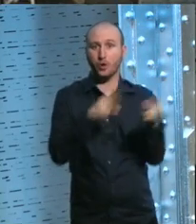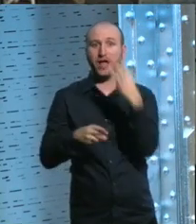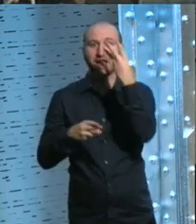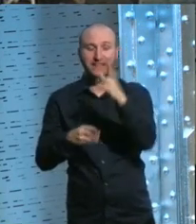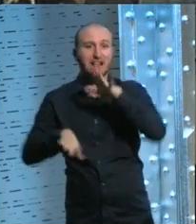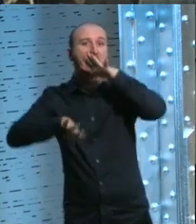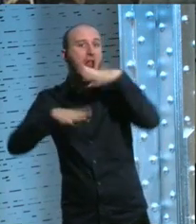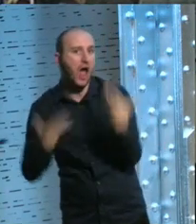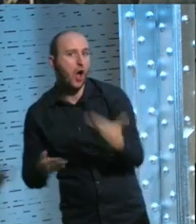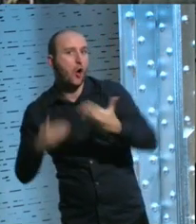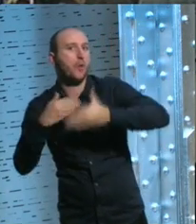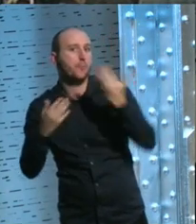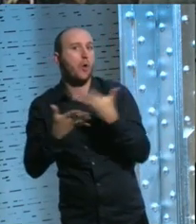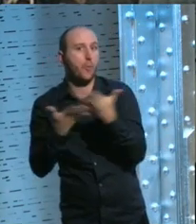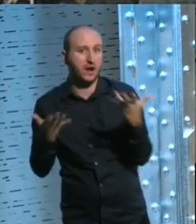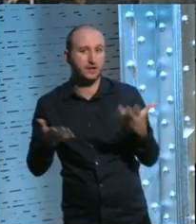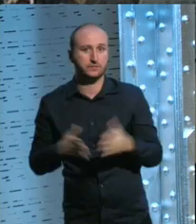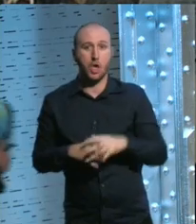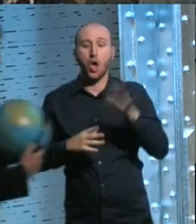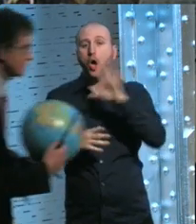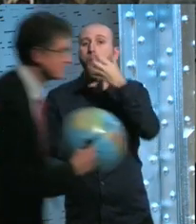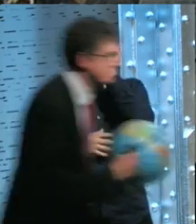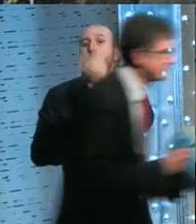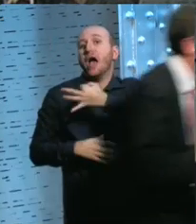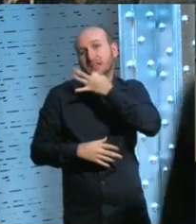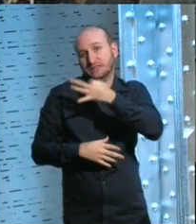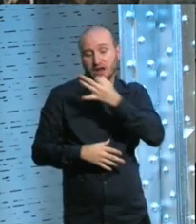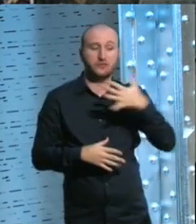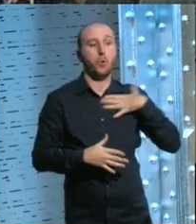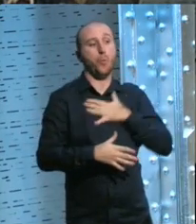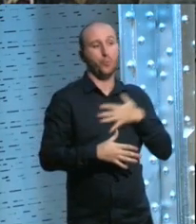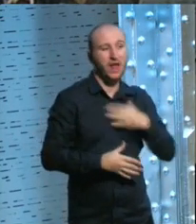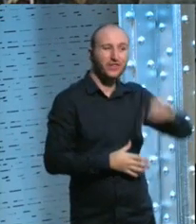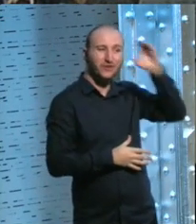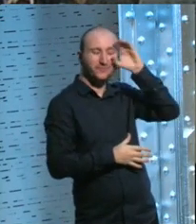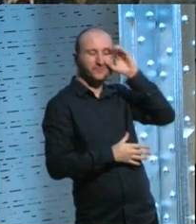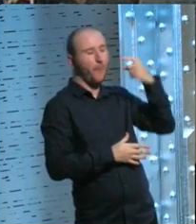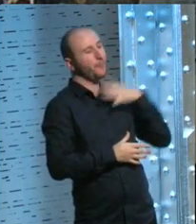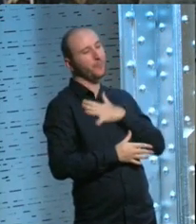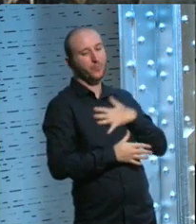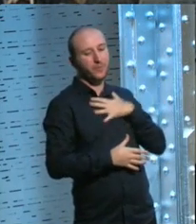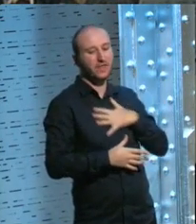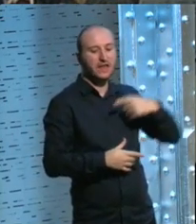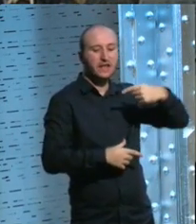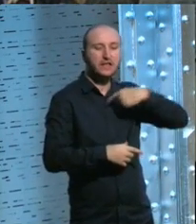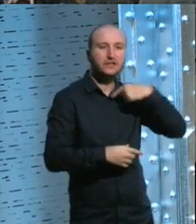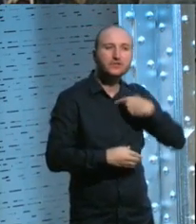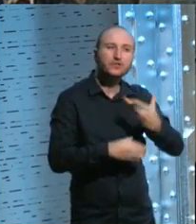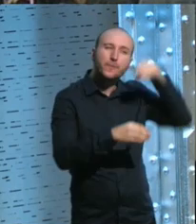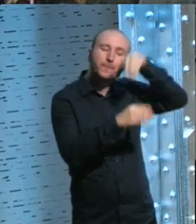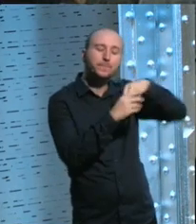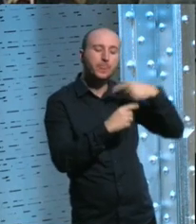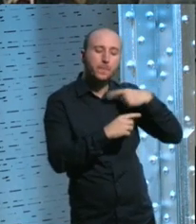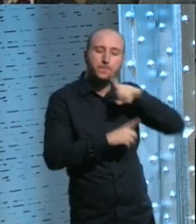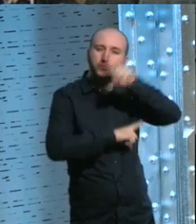Tendencias. Francis, buenas tardes. Es un placer realmente escucharte. Tenía una pregunta que no sé